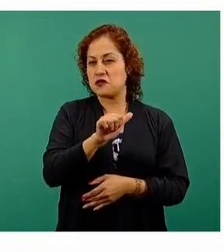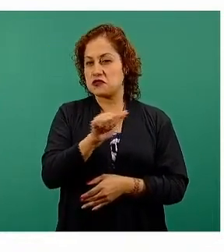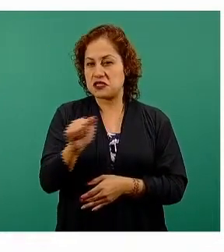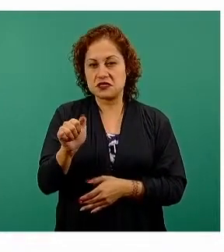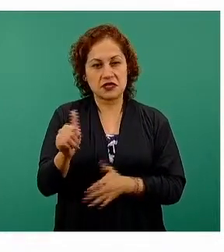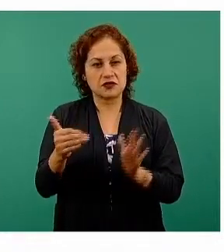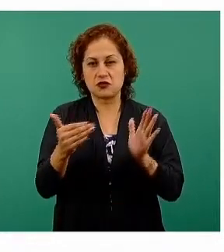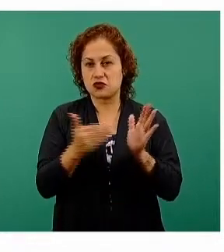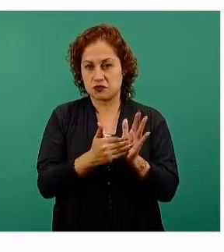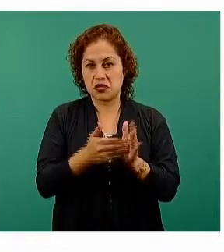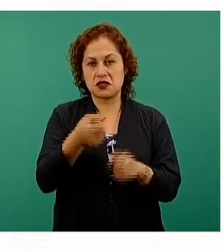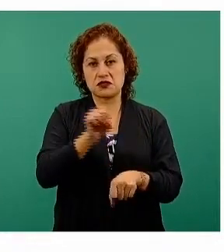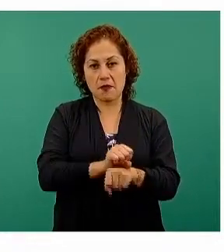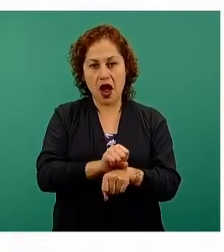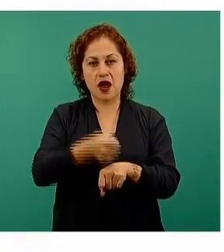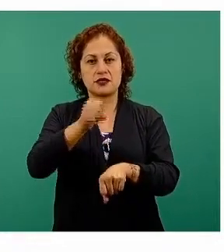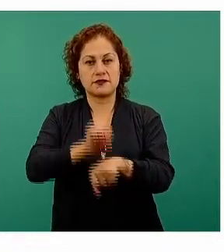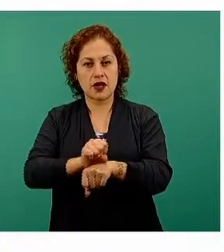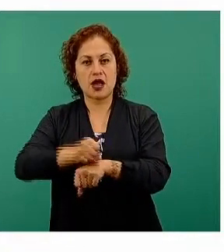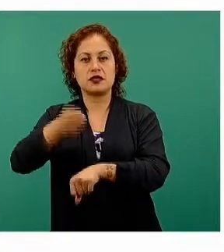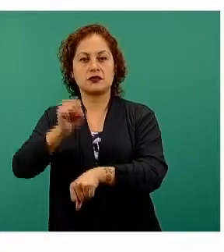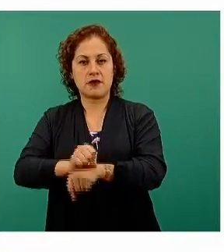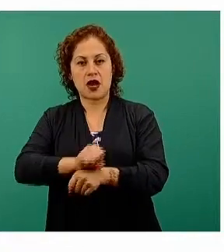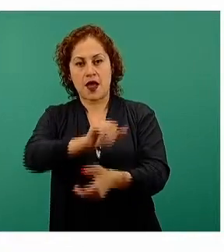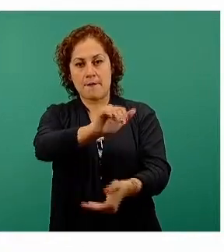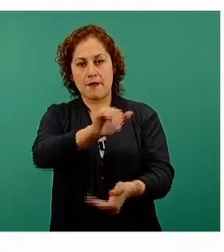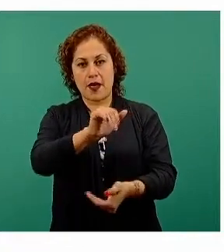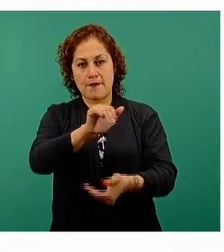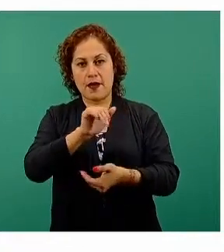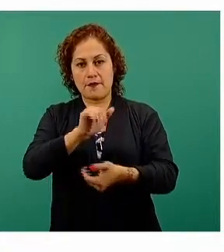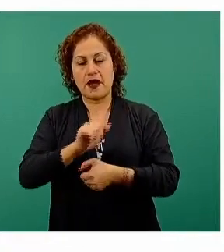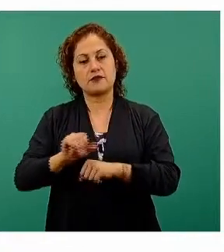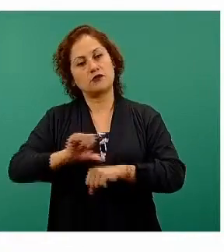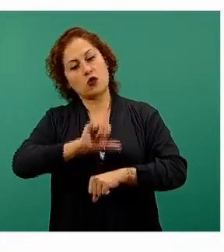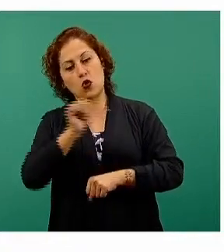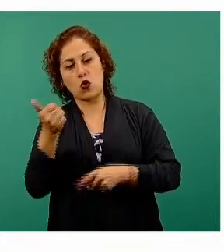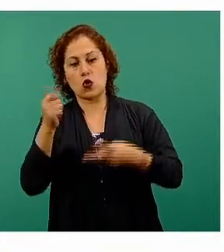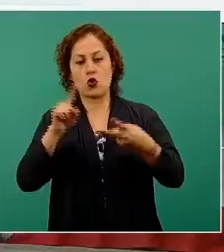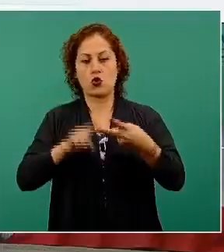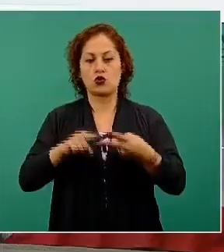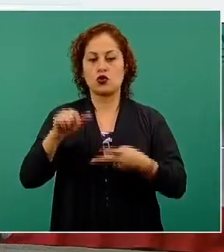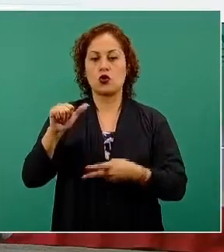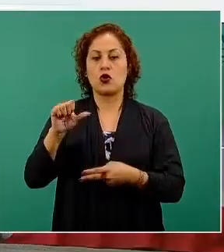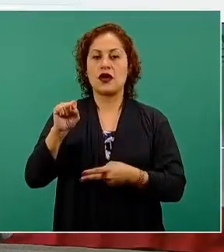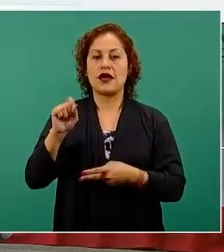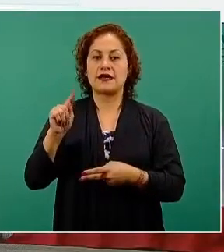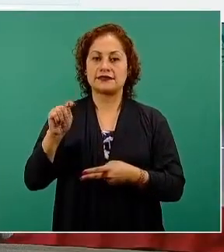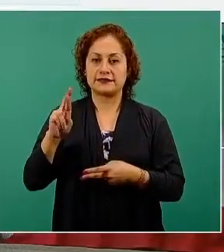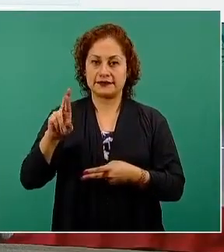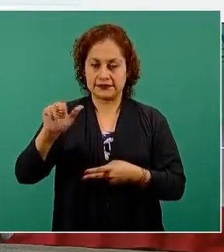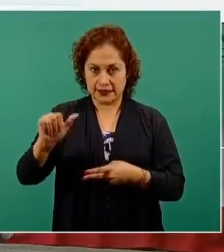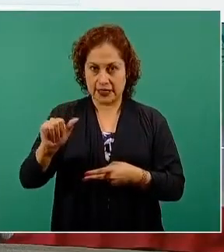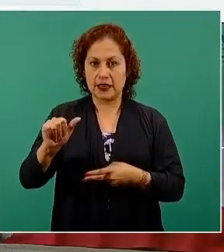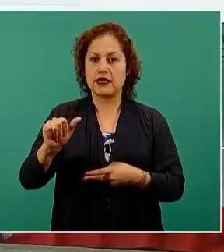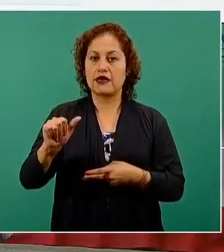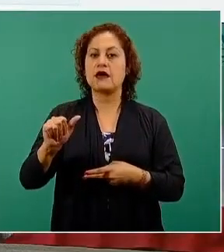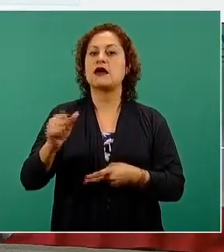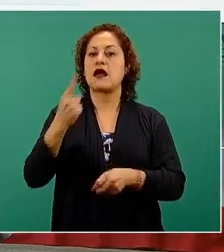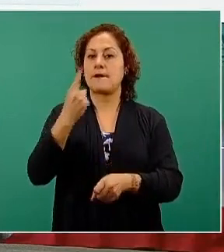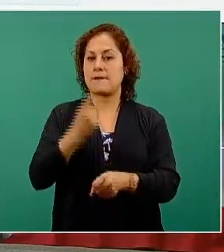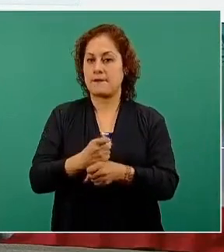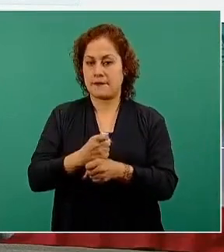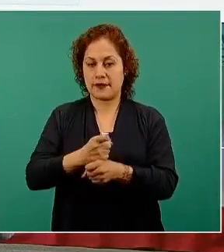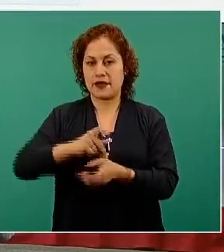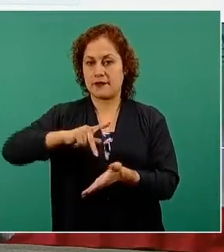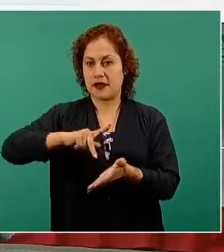mil cada semana que vamos a estar recibiendo. AstraZeneca se recibió el primer cargamento por el Serum